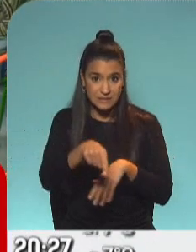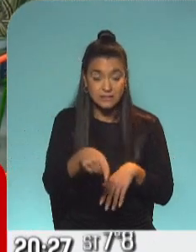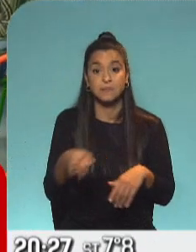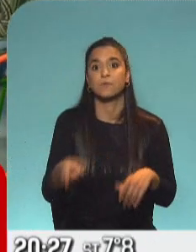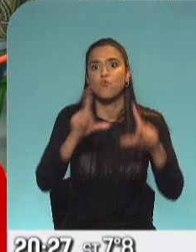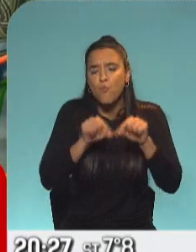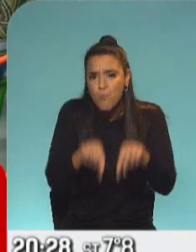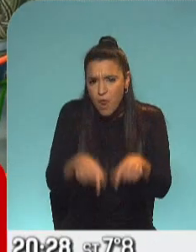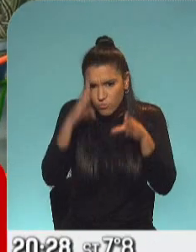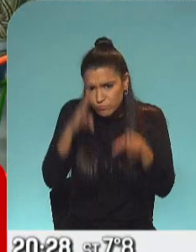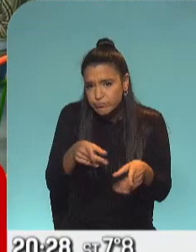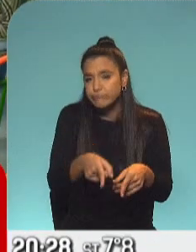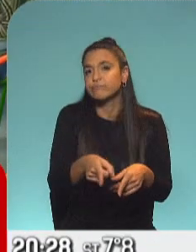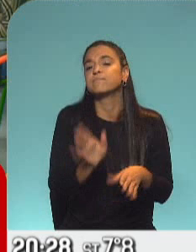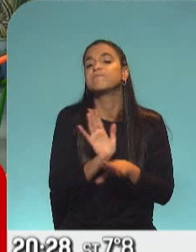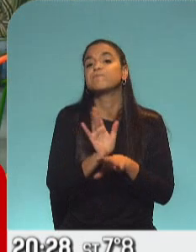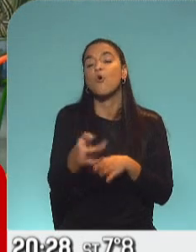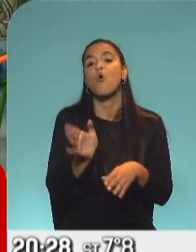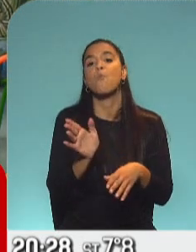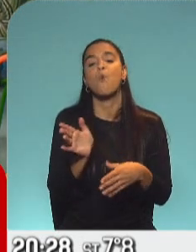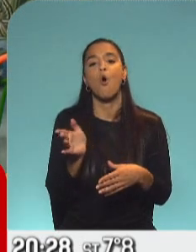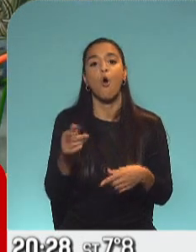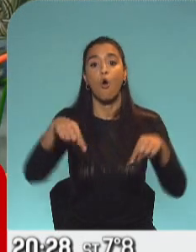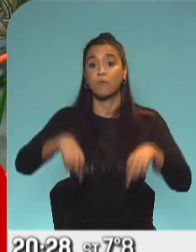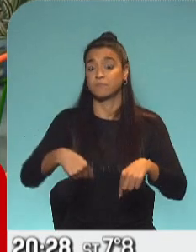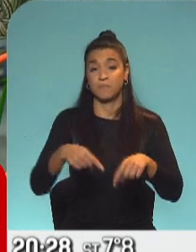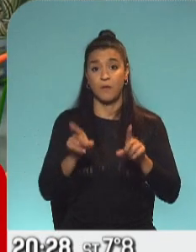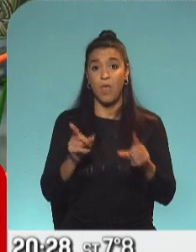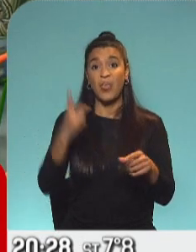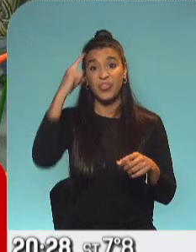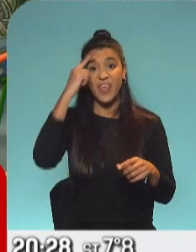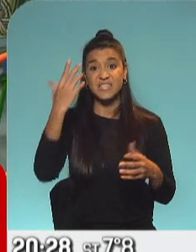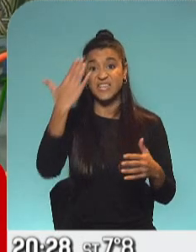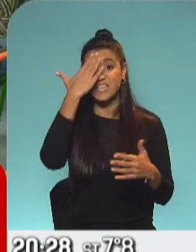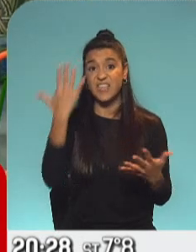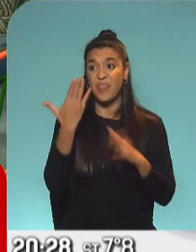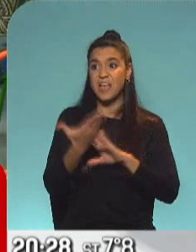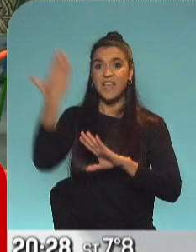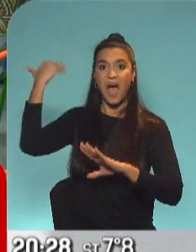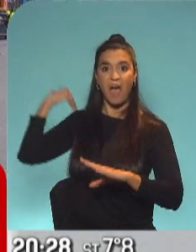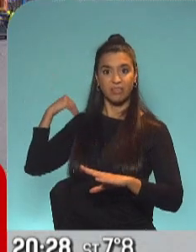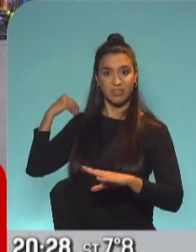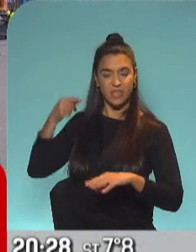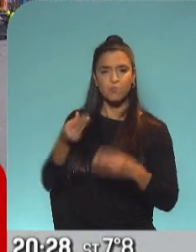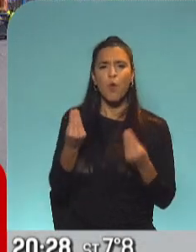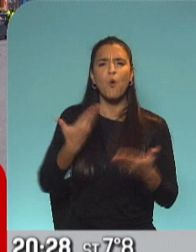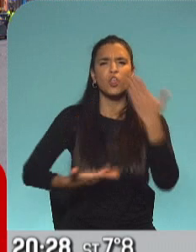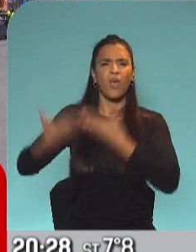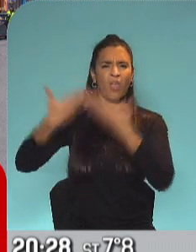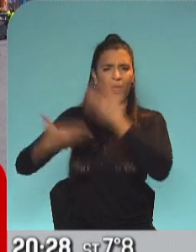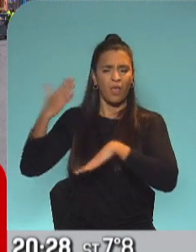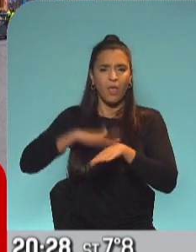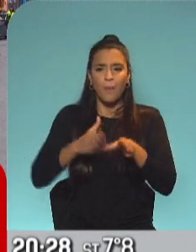todos los números reflejan, son la foto sacada hace 10-15 días. ¿Por qué se retrocedió de fase de